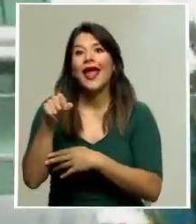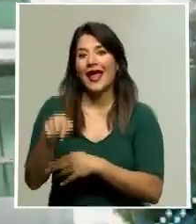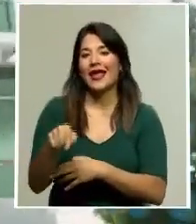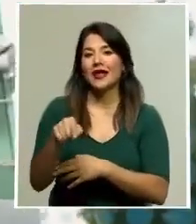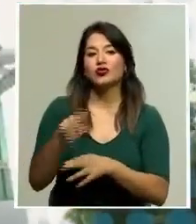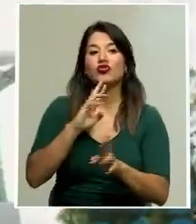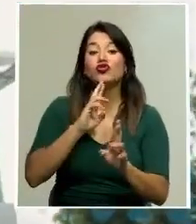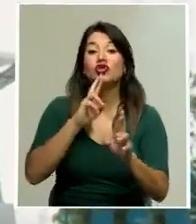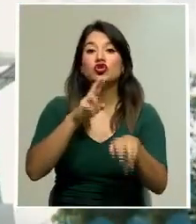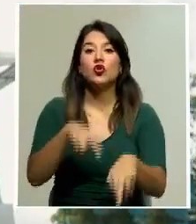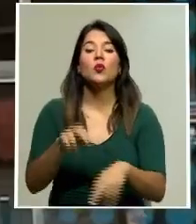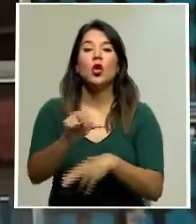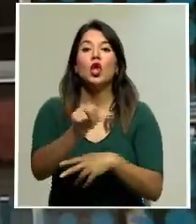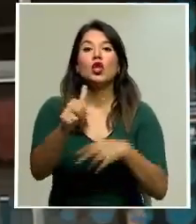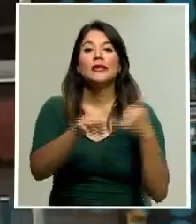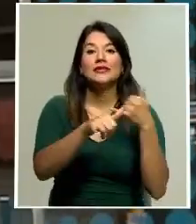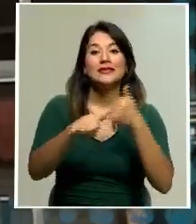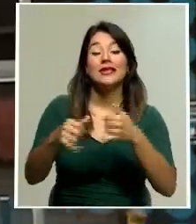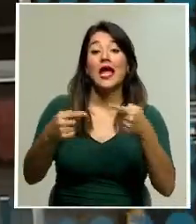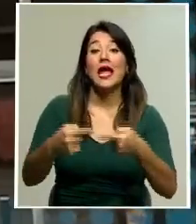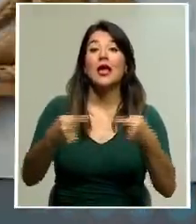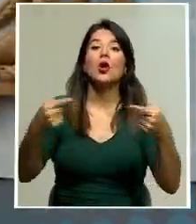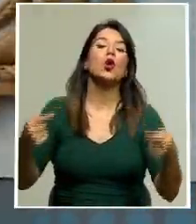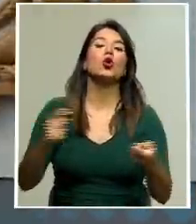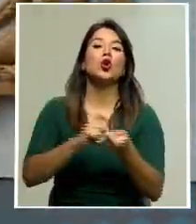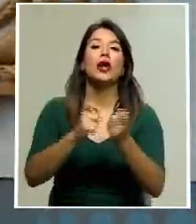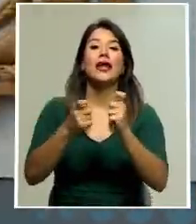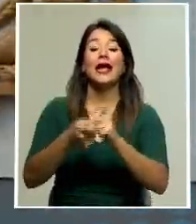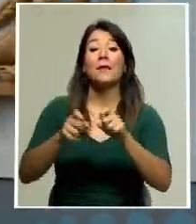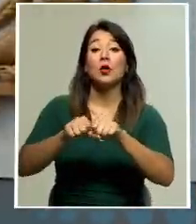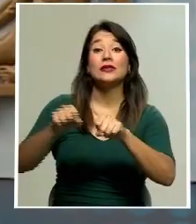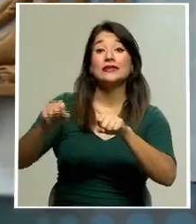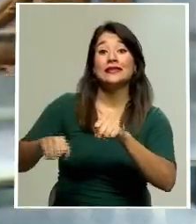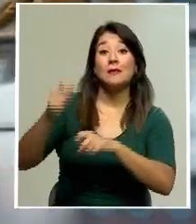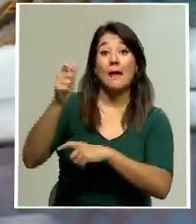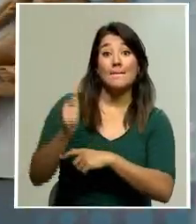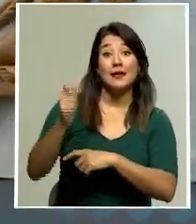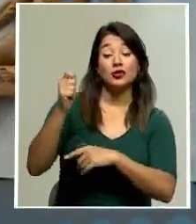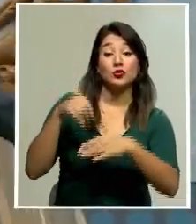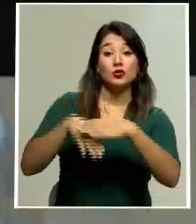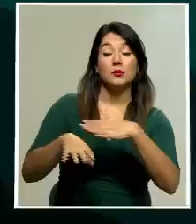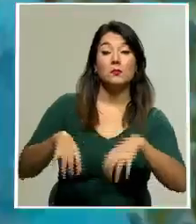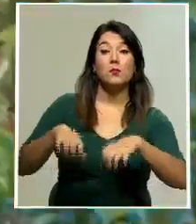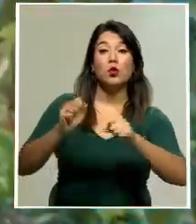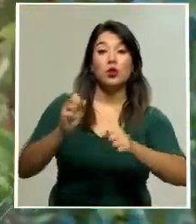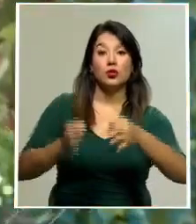acciones de inconstitucionalidad en contra de la reforma de pensiones del Poder Judicial.